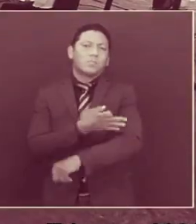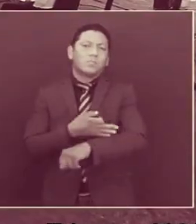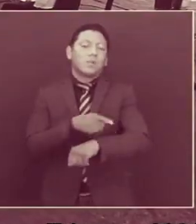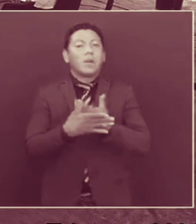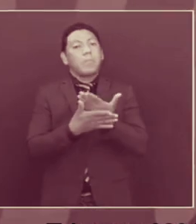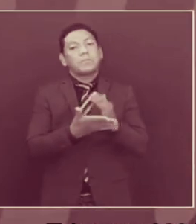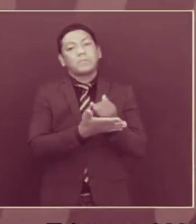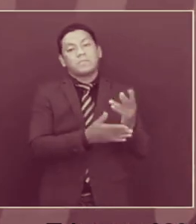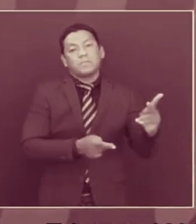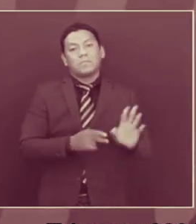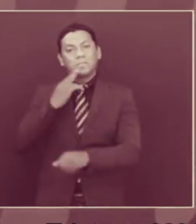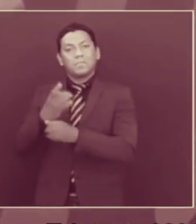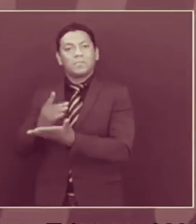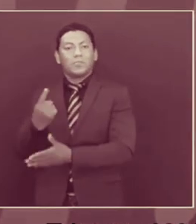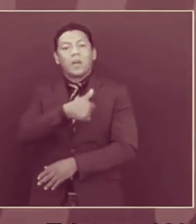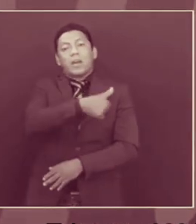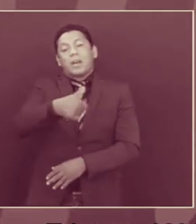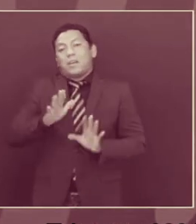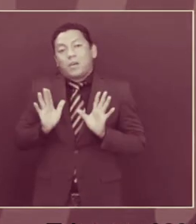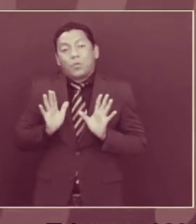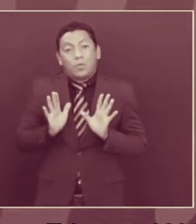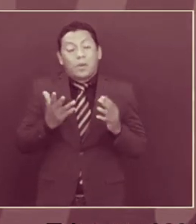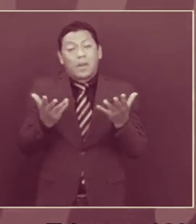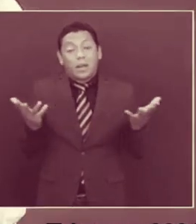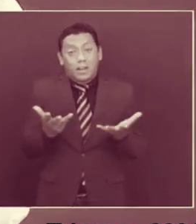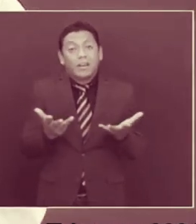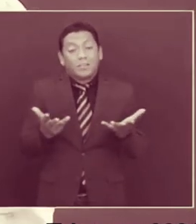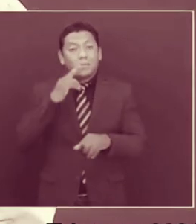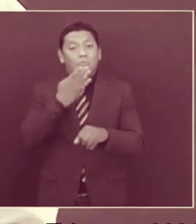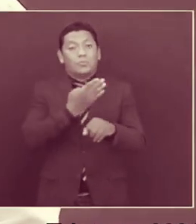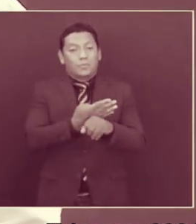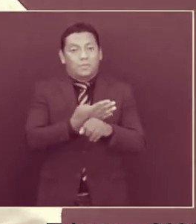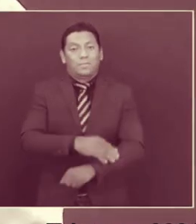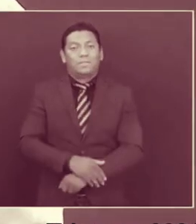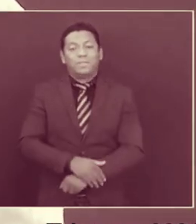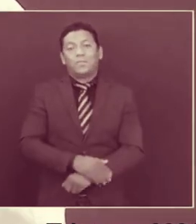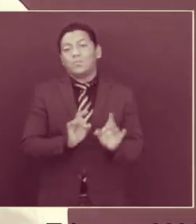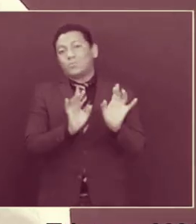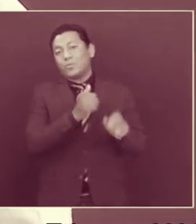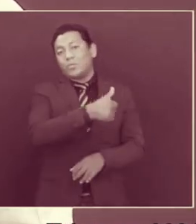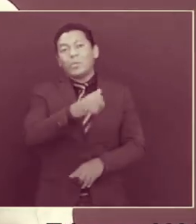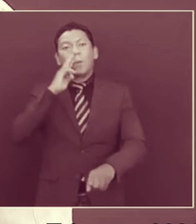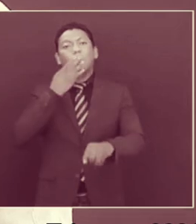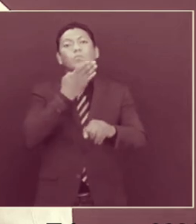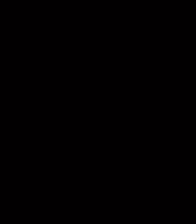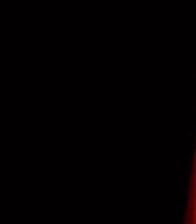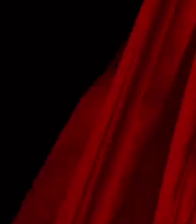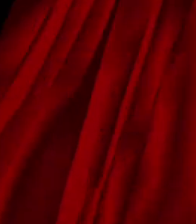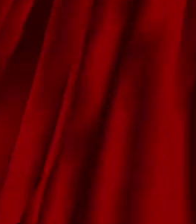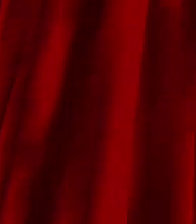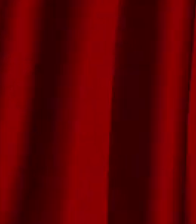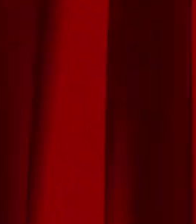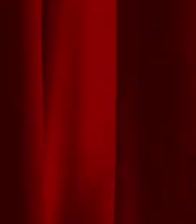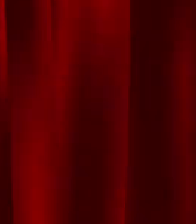resto no. Que cada quien se haga cargo de sus asuntos y asuma su responsabilidad.